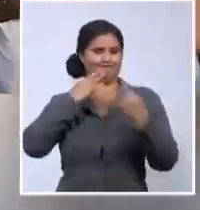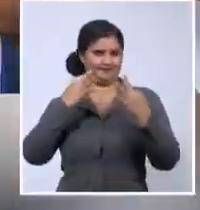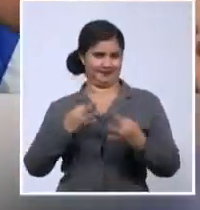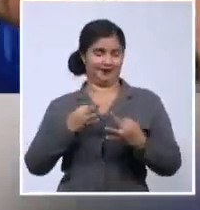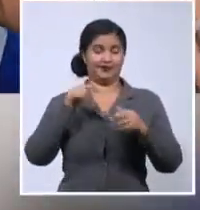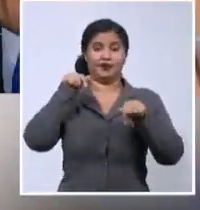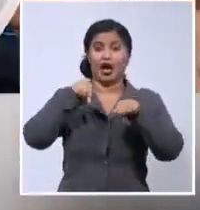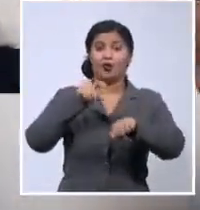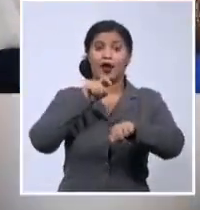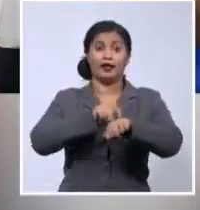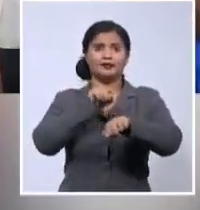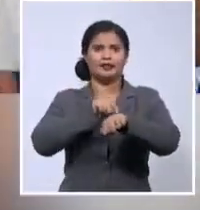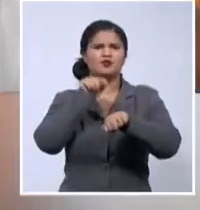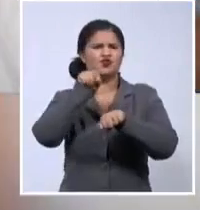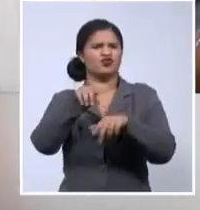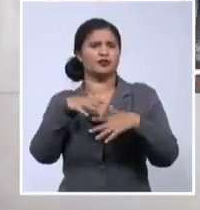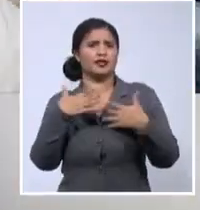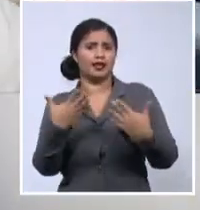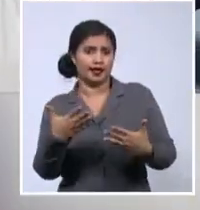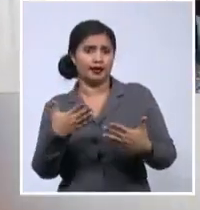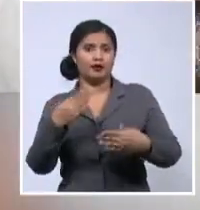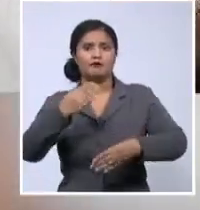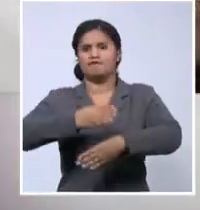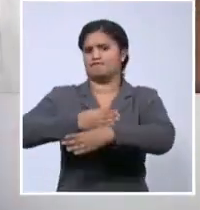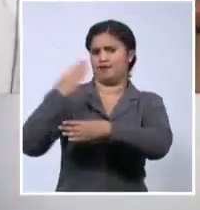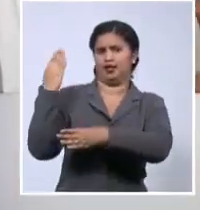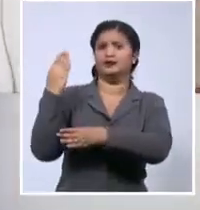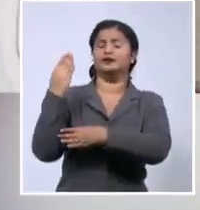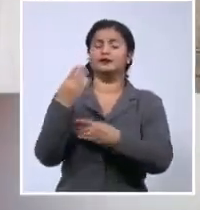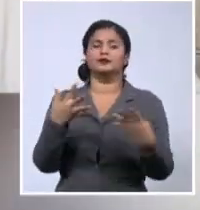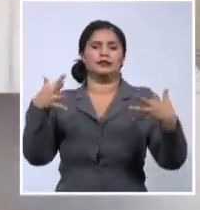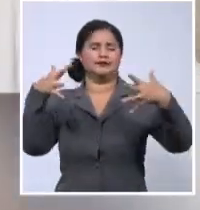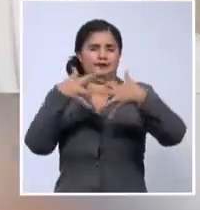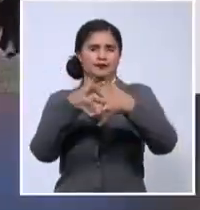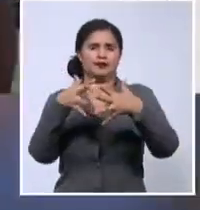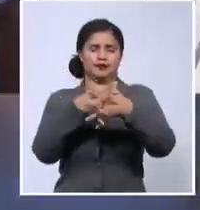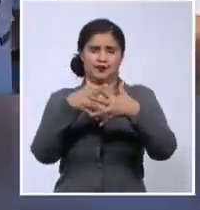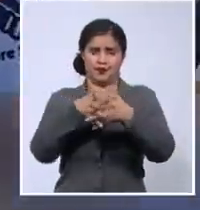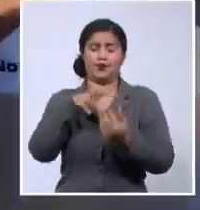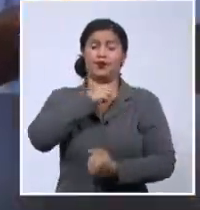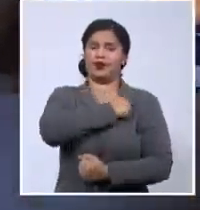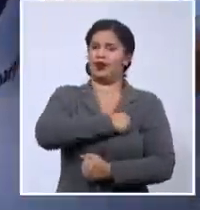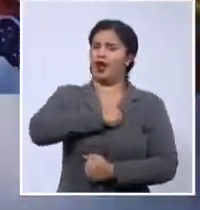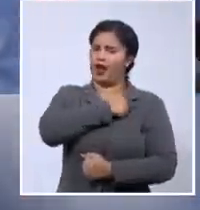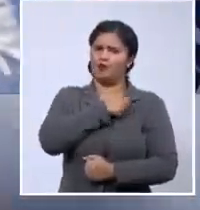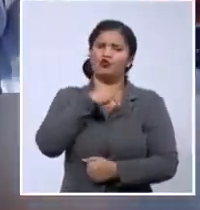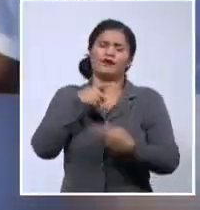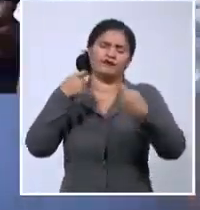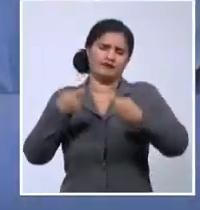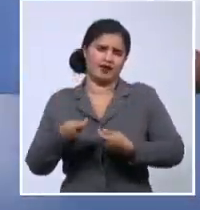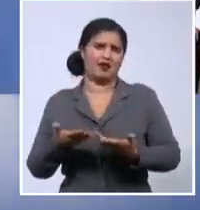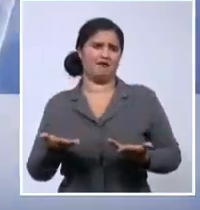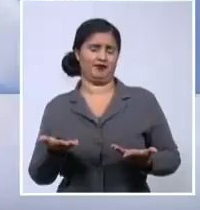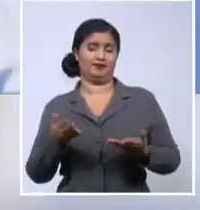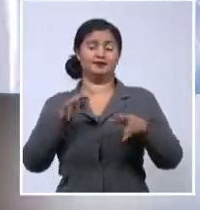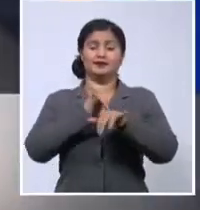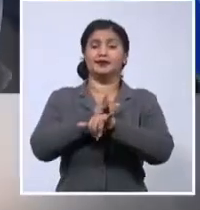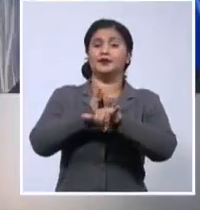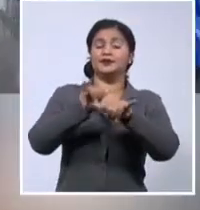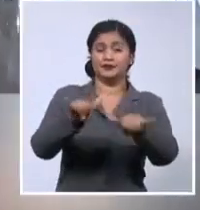se tiendan puentes de amor entre nuestra gente entre nuestra familia también se le realizó un reconocimiento